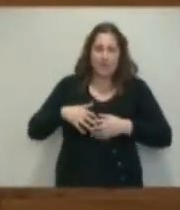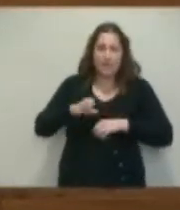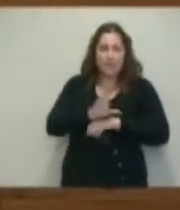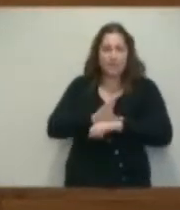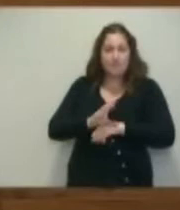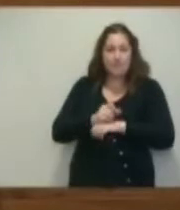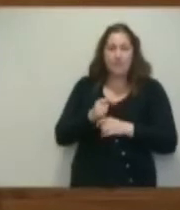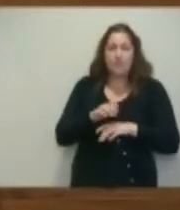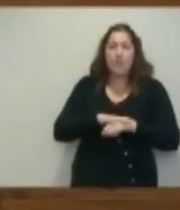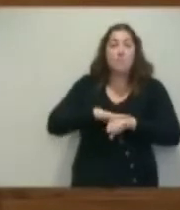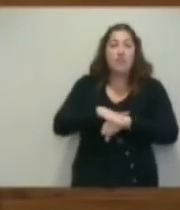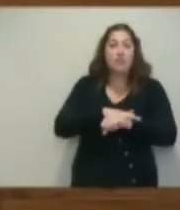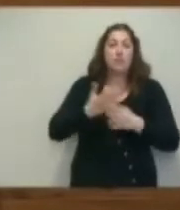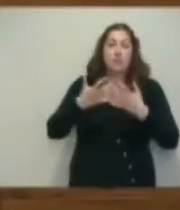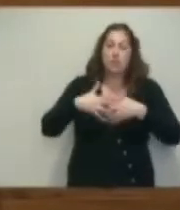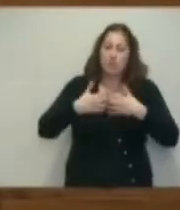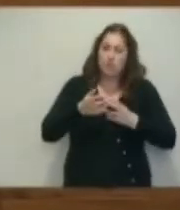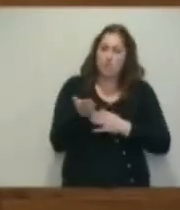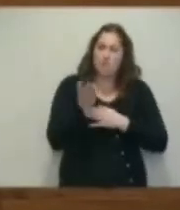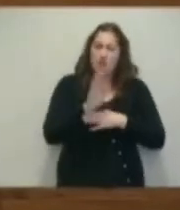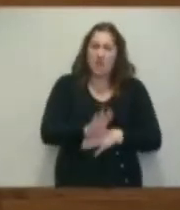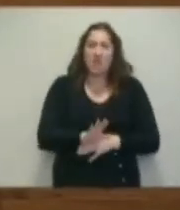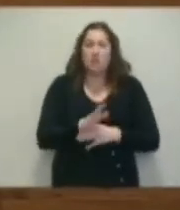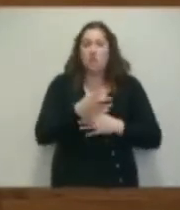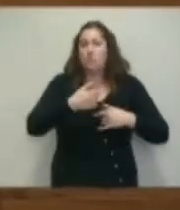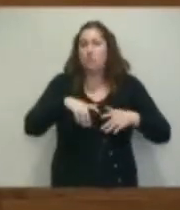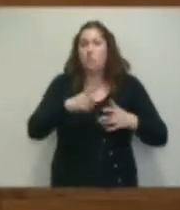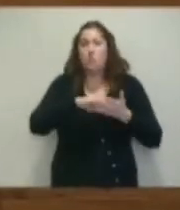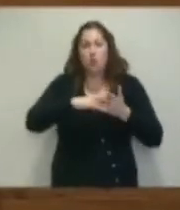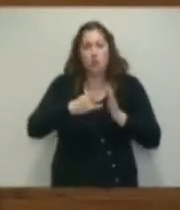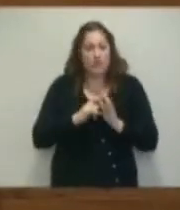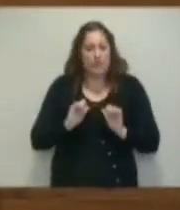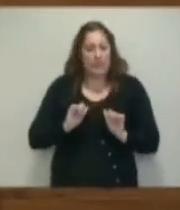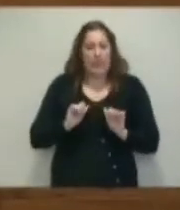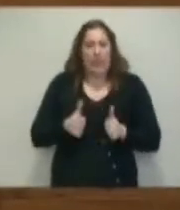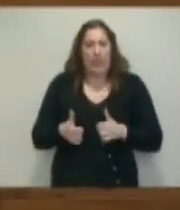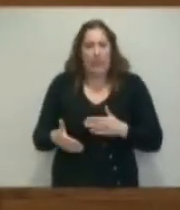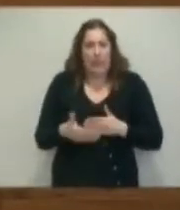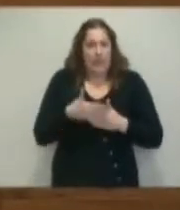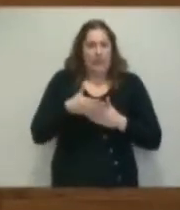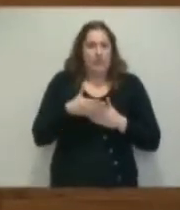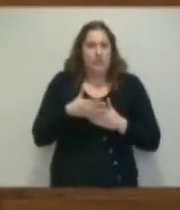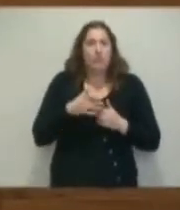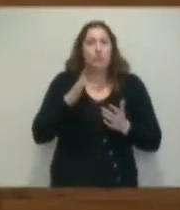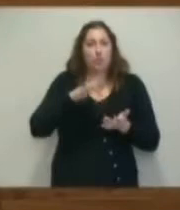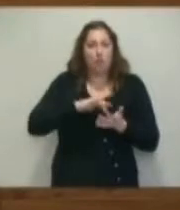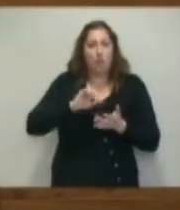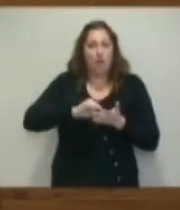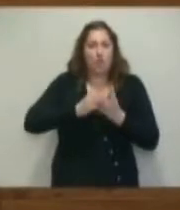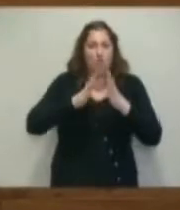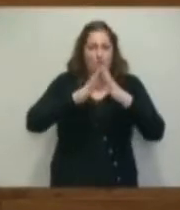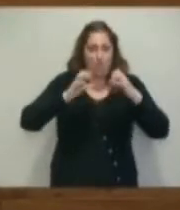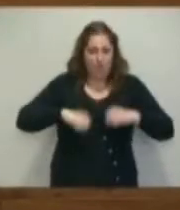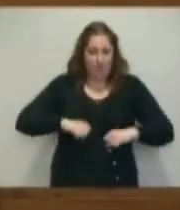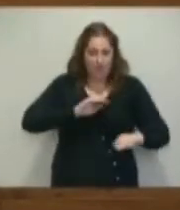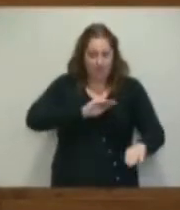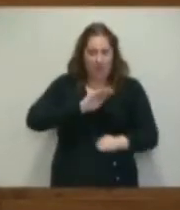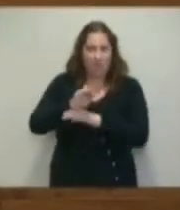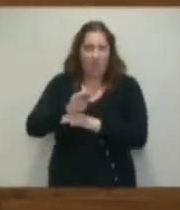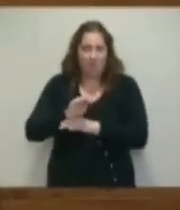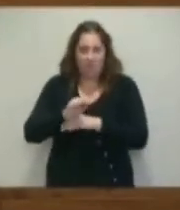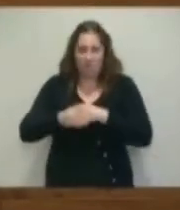hubo unos 179 proyectos que no fueron iniciados a tiempo, antes de que vencieran los convenios que garantizaban su financiación. También